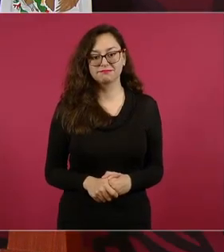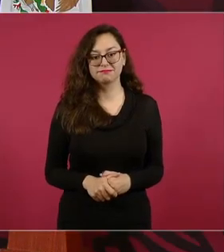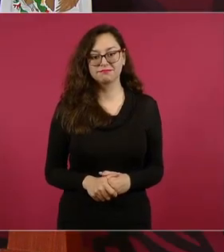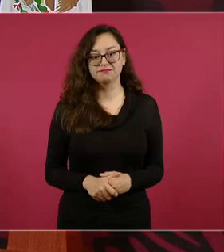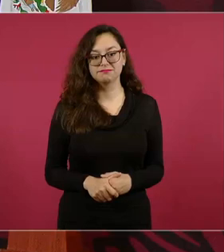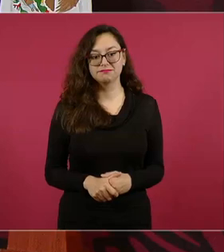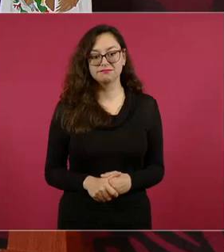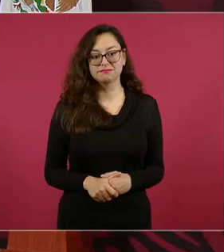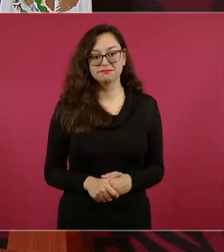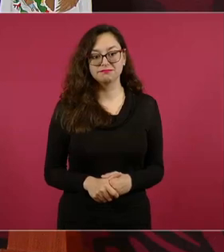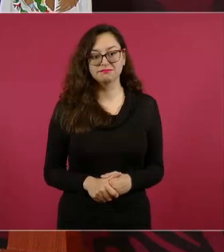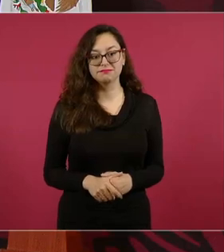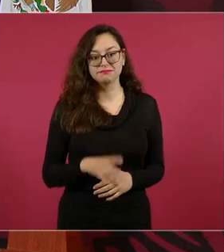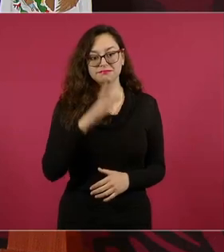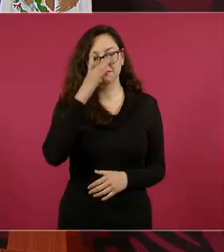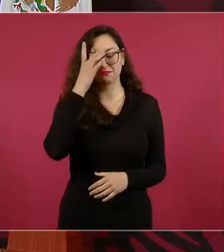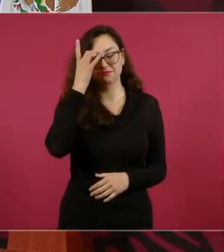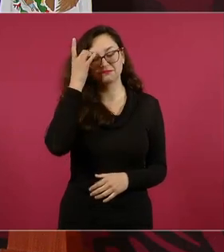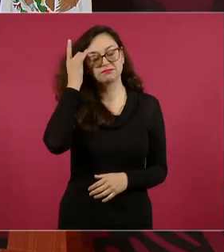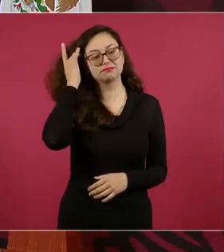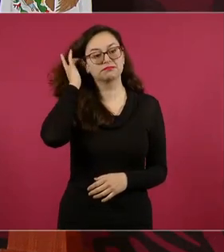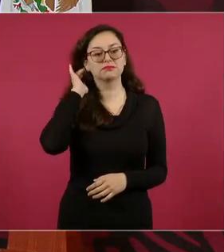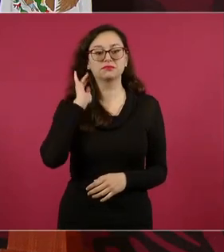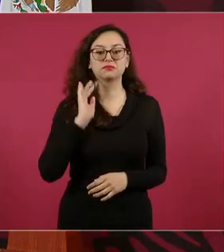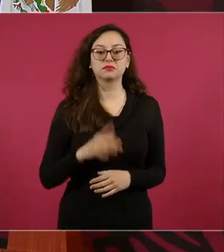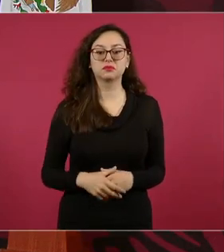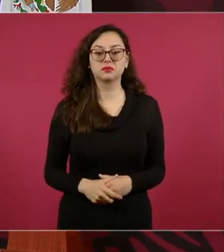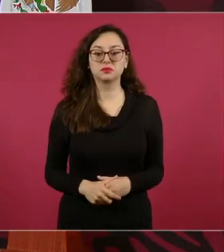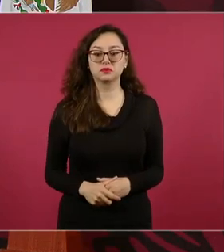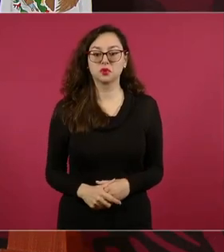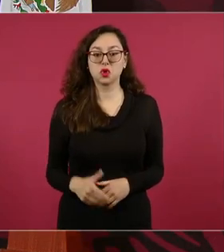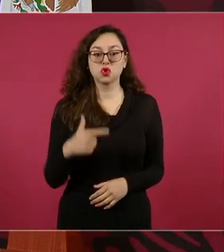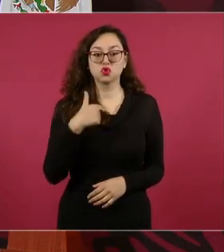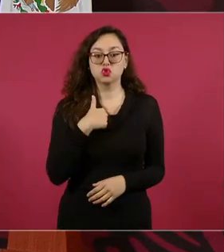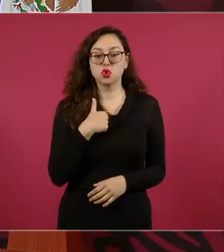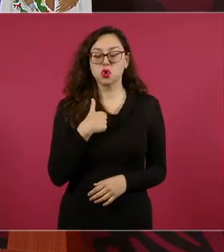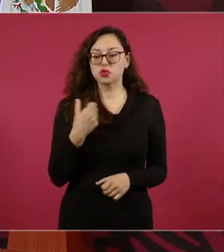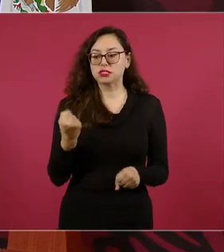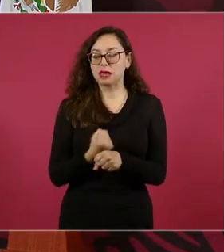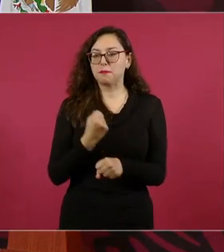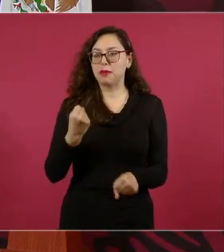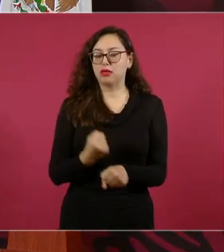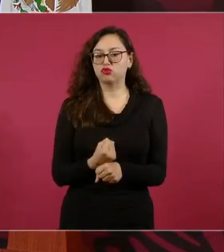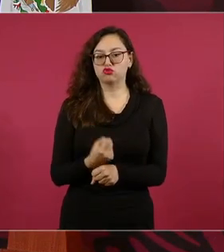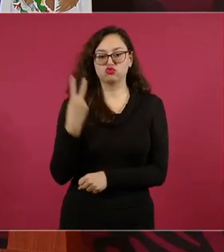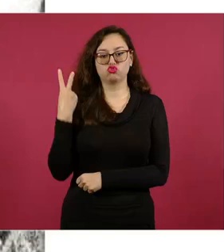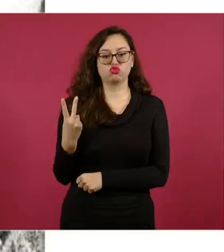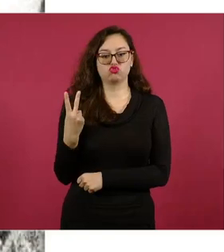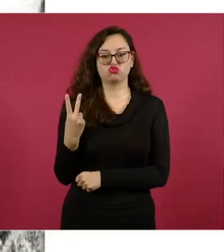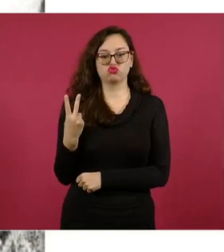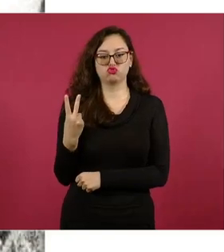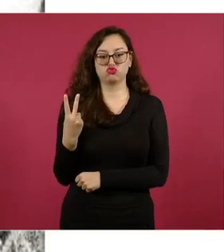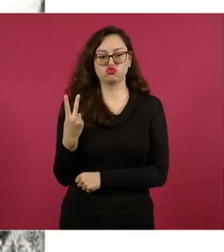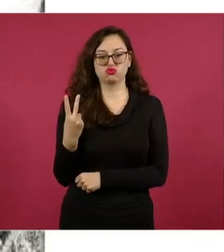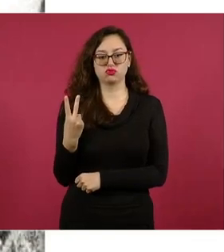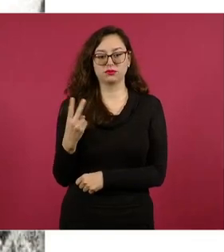¿Saben que tenía yo dos pares de zapato? Y mi